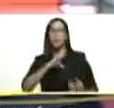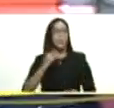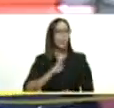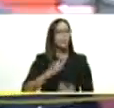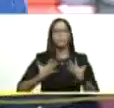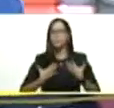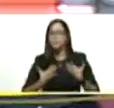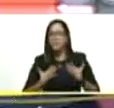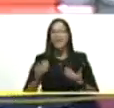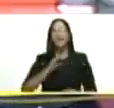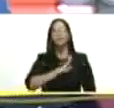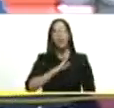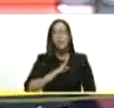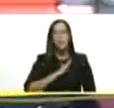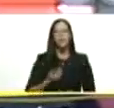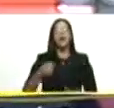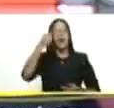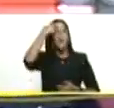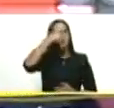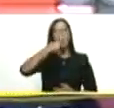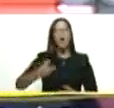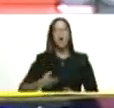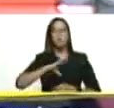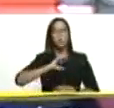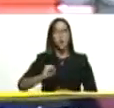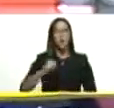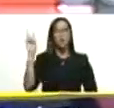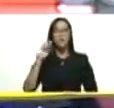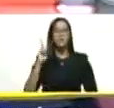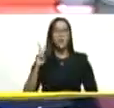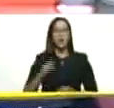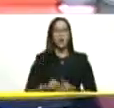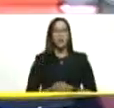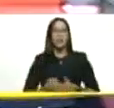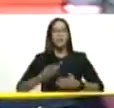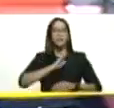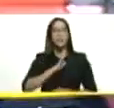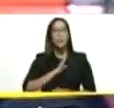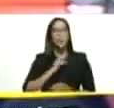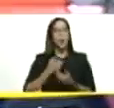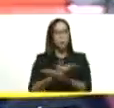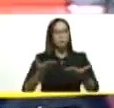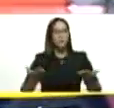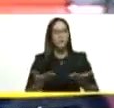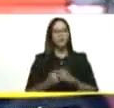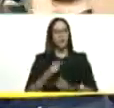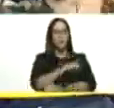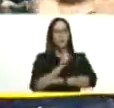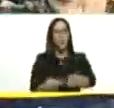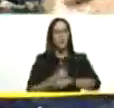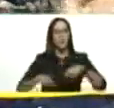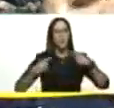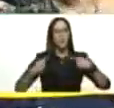pertenece, le pertenece al pueblo soberano de Venezuela, le pertenece a ustedes, al poder